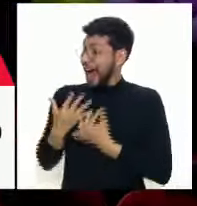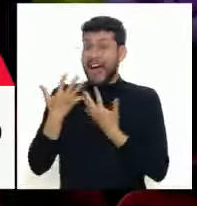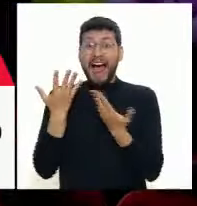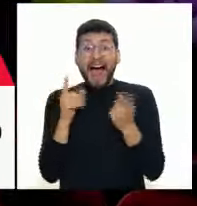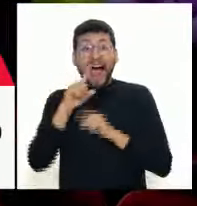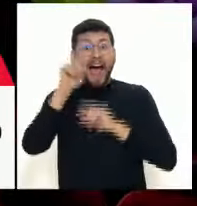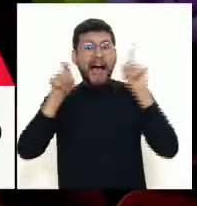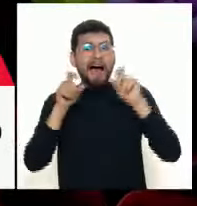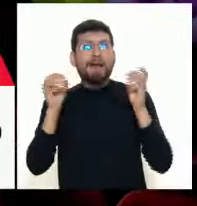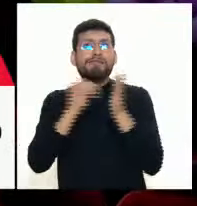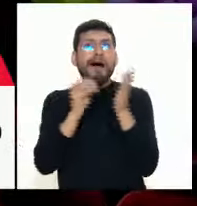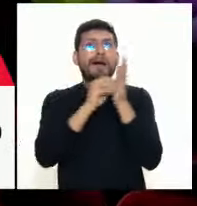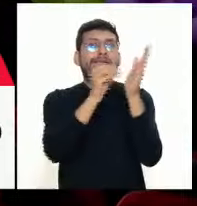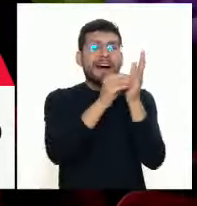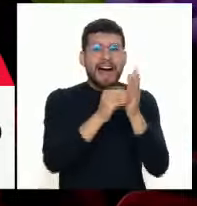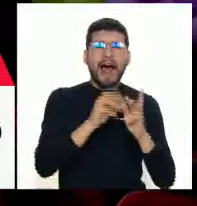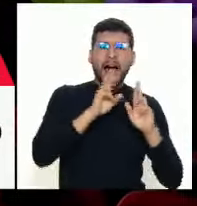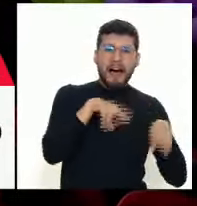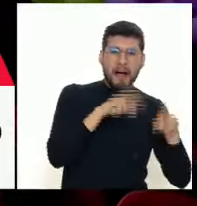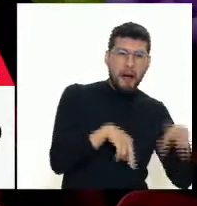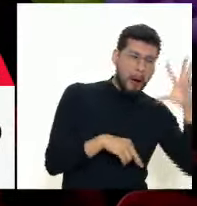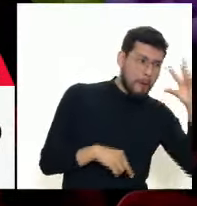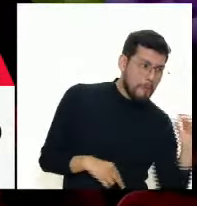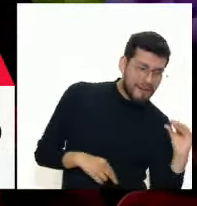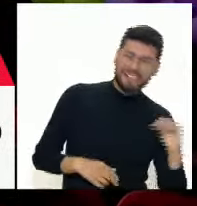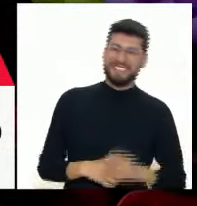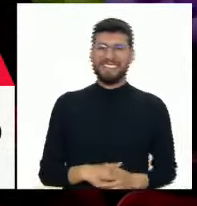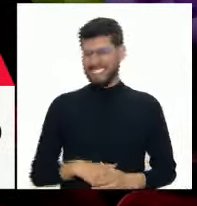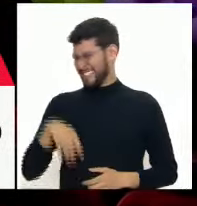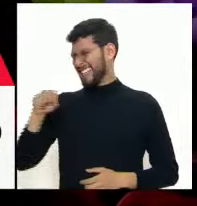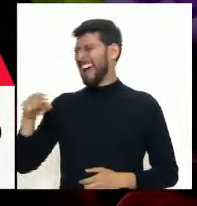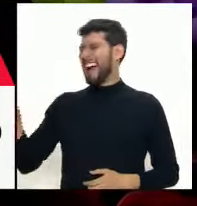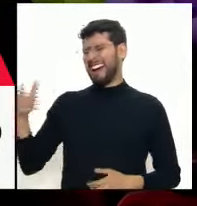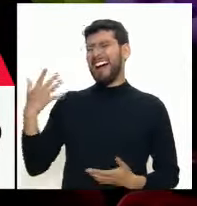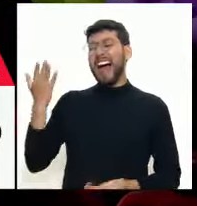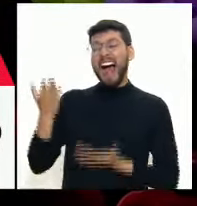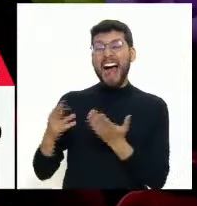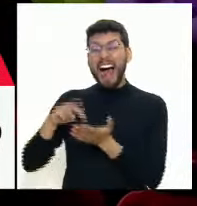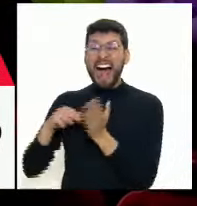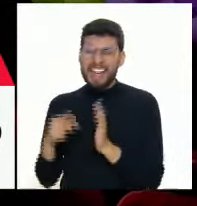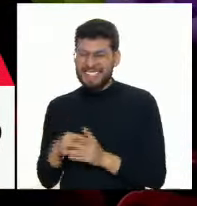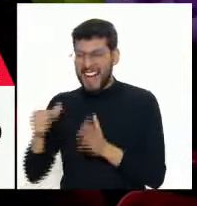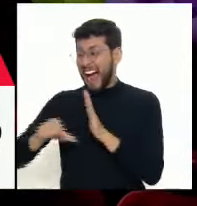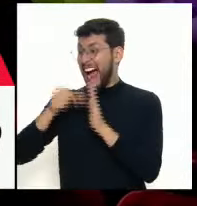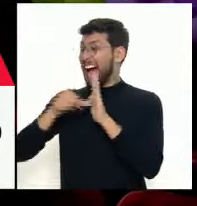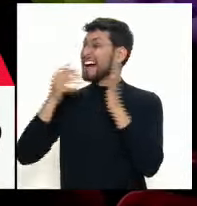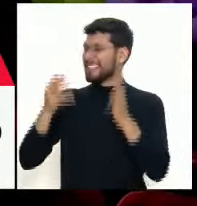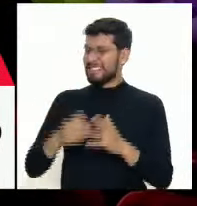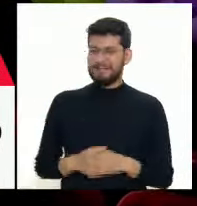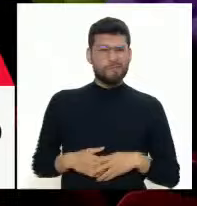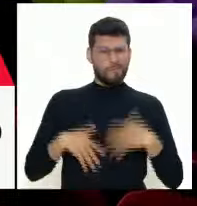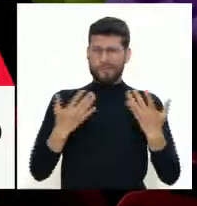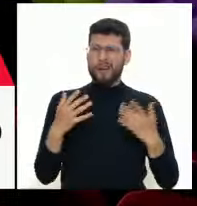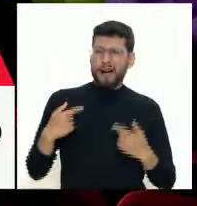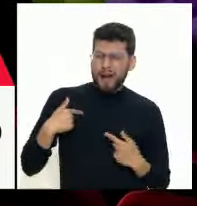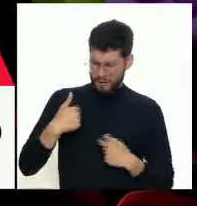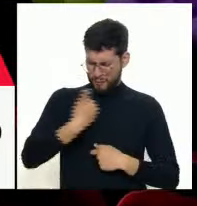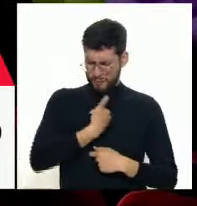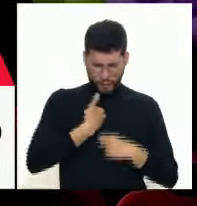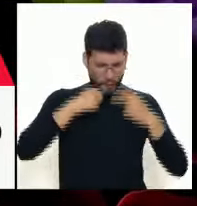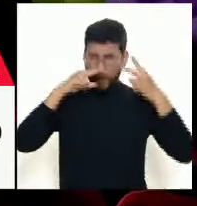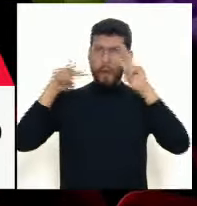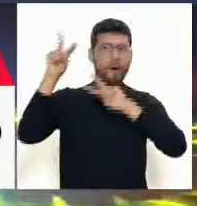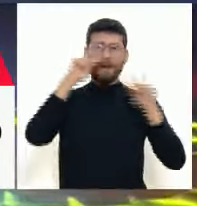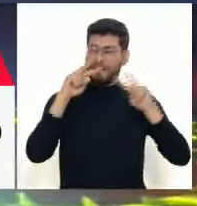más preguntas. ¿Qué respuestas? Ajá, yo sé. Ustedes se están refiriendo a ese arte que desafía nuestra percepción